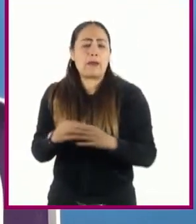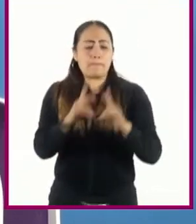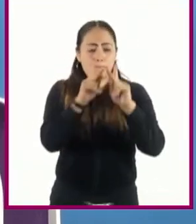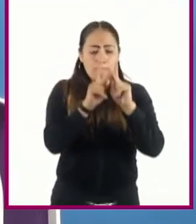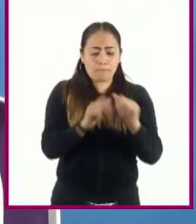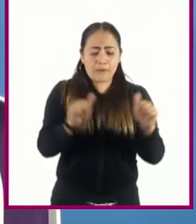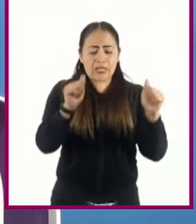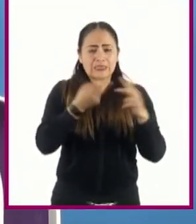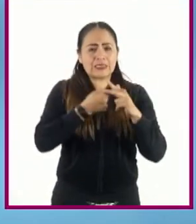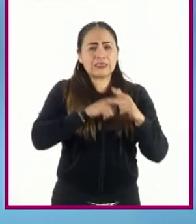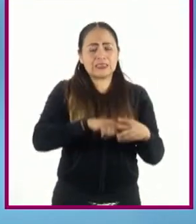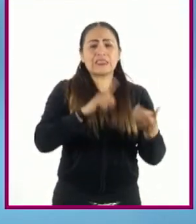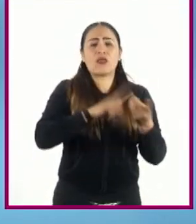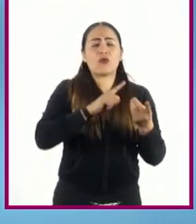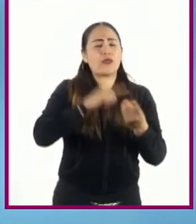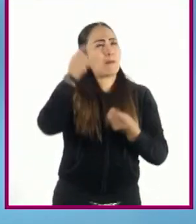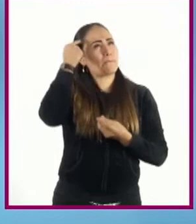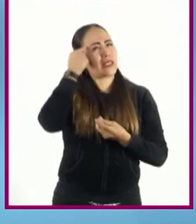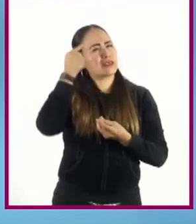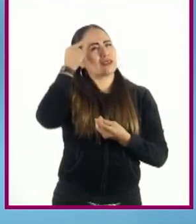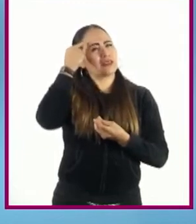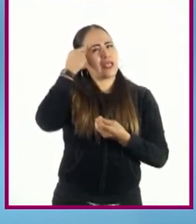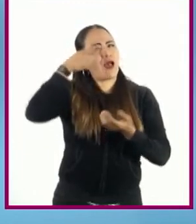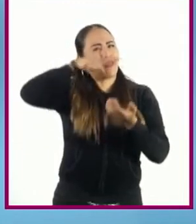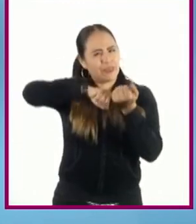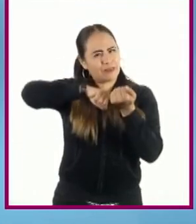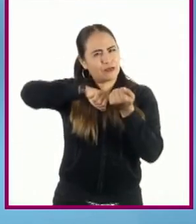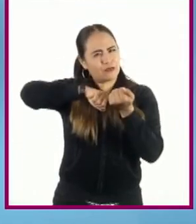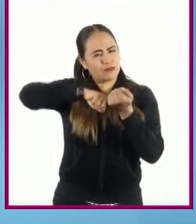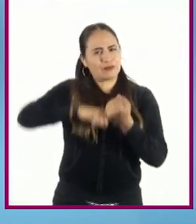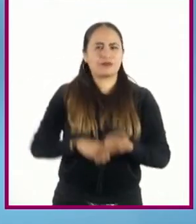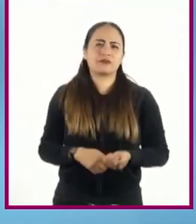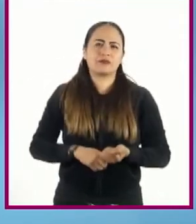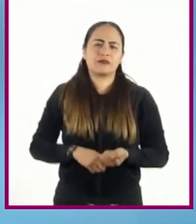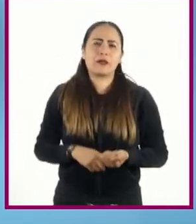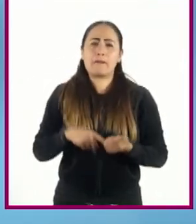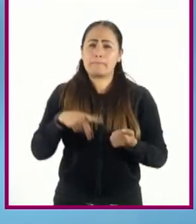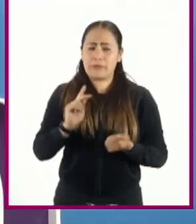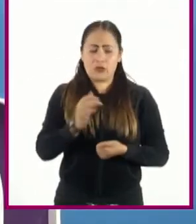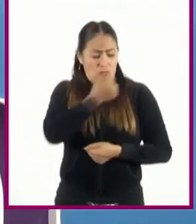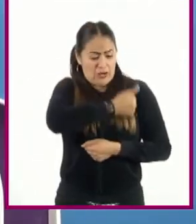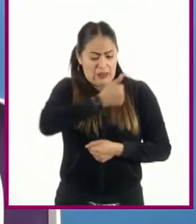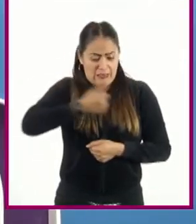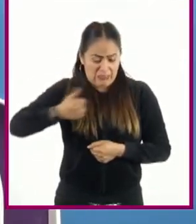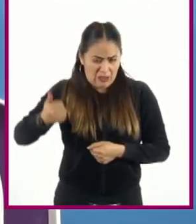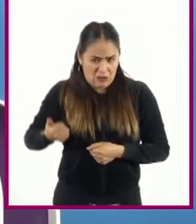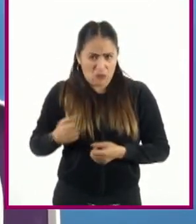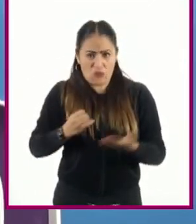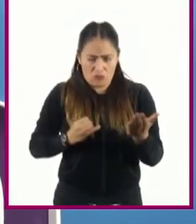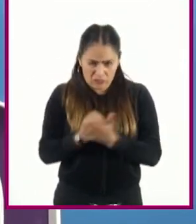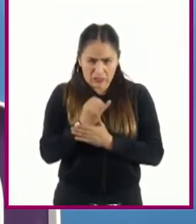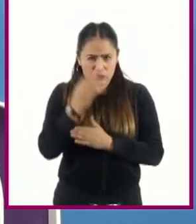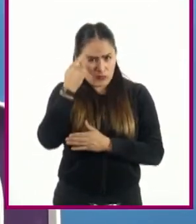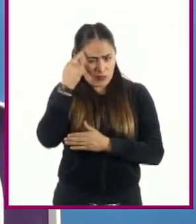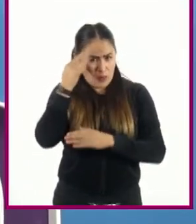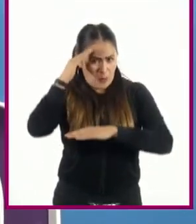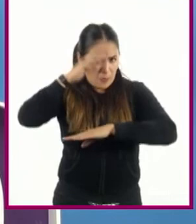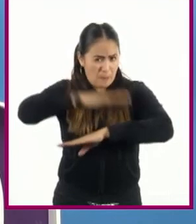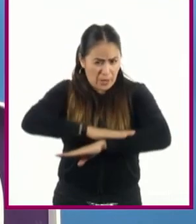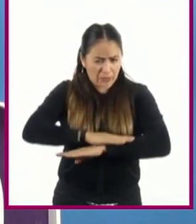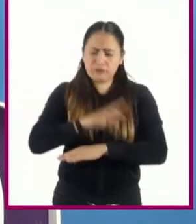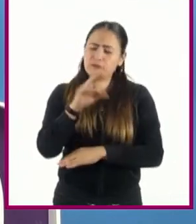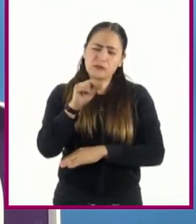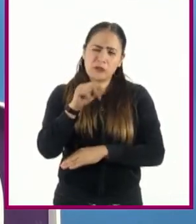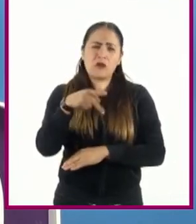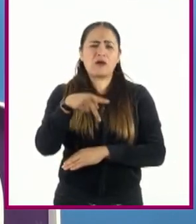comienza en la mente de las personas. Pero tampoco es que se resuelva en forma individual, sino que es preciso que los pensamientos